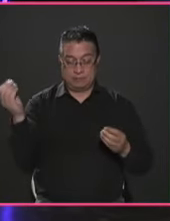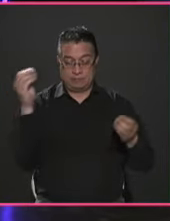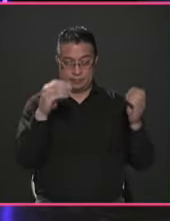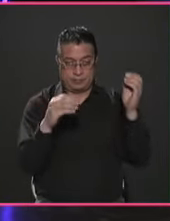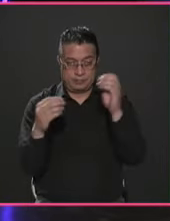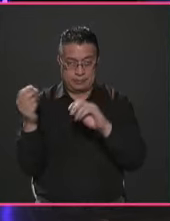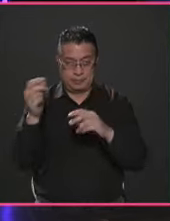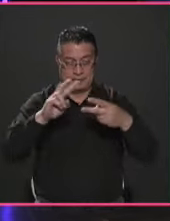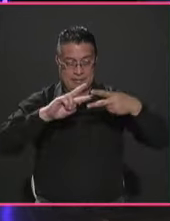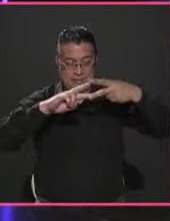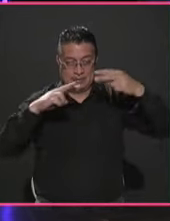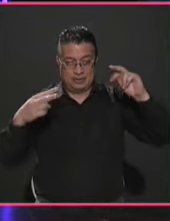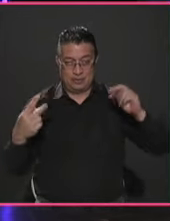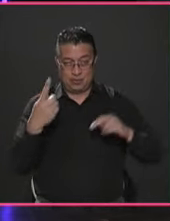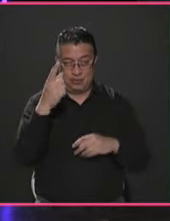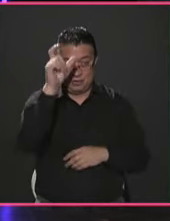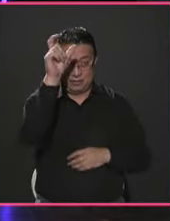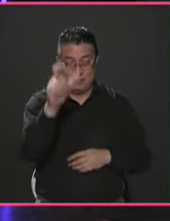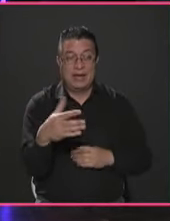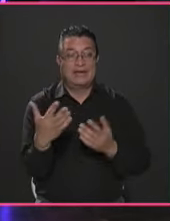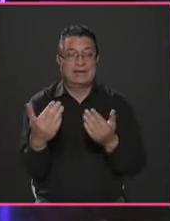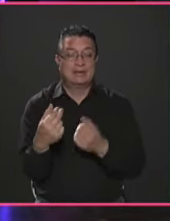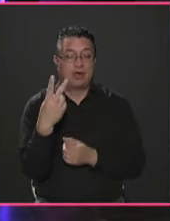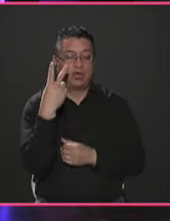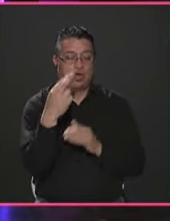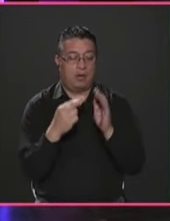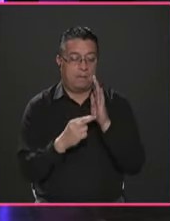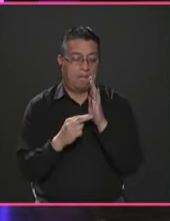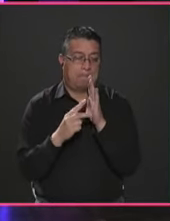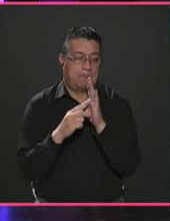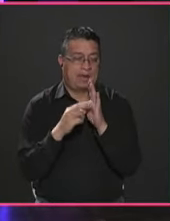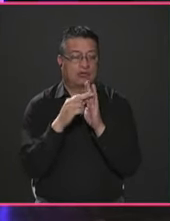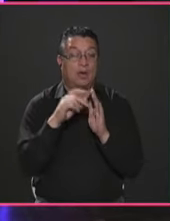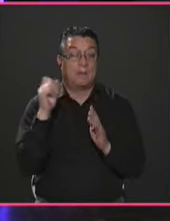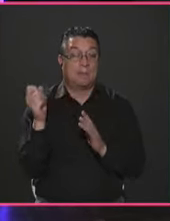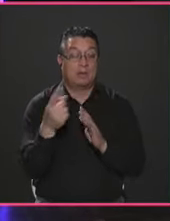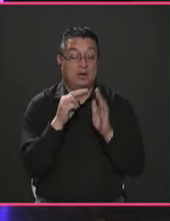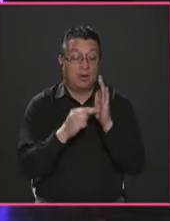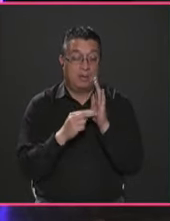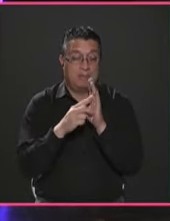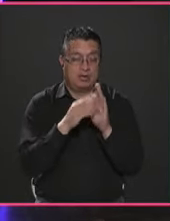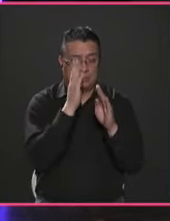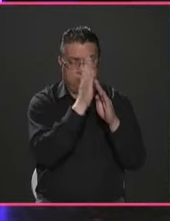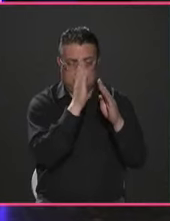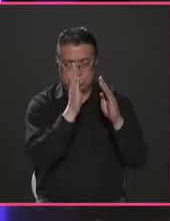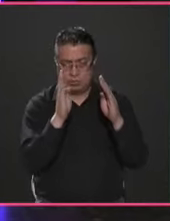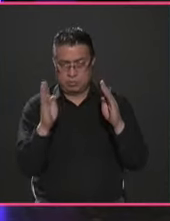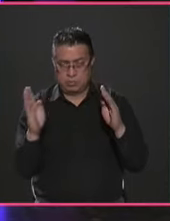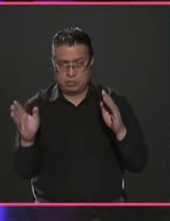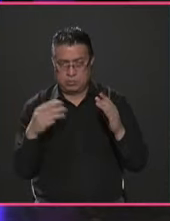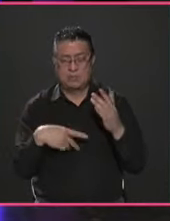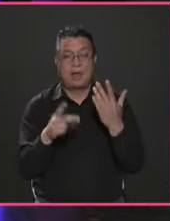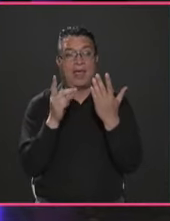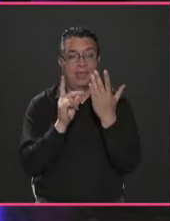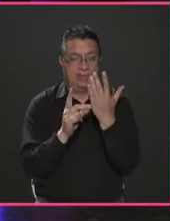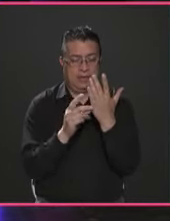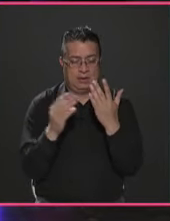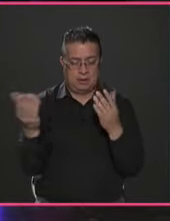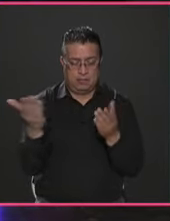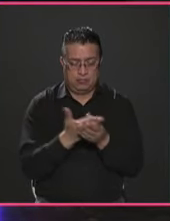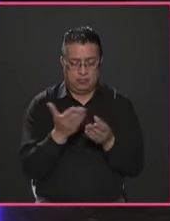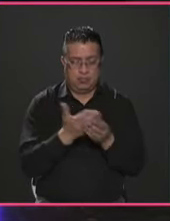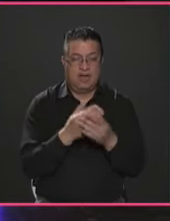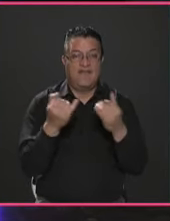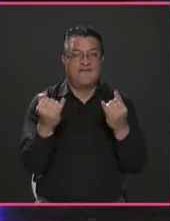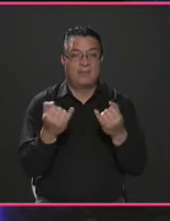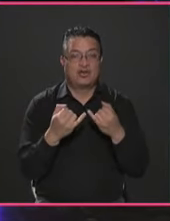un individuo esencialmente necesitamos dos pasos primero el paso de la secuencia s que consiste en digitalizar la información